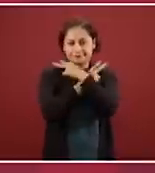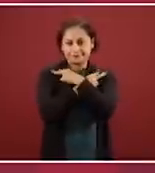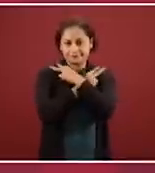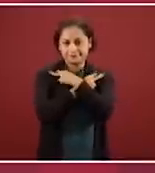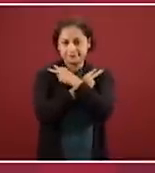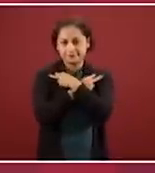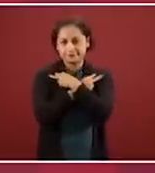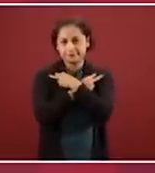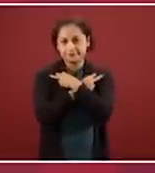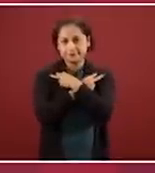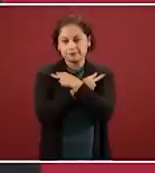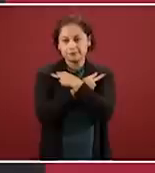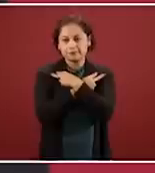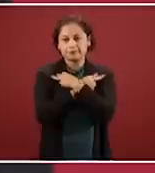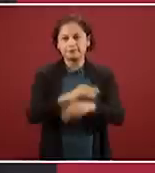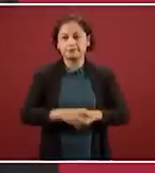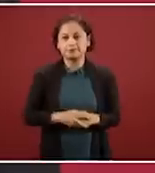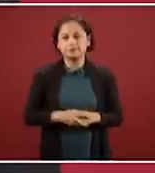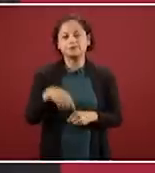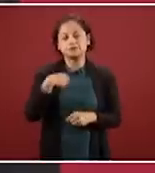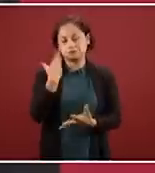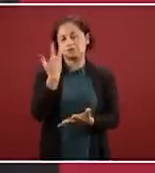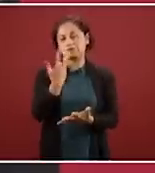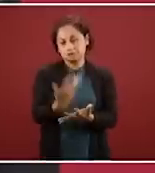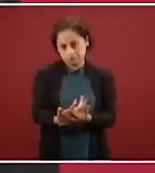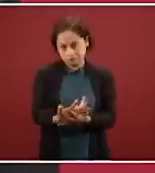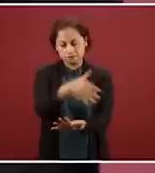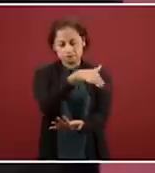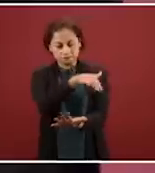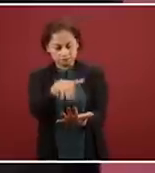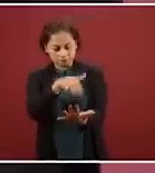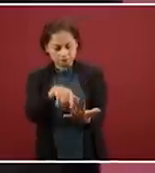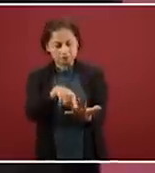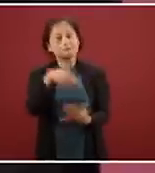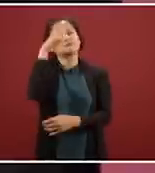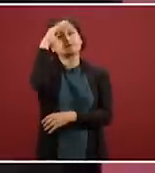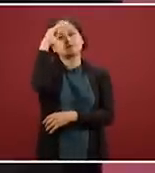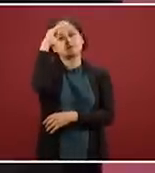me dediqué a descansar, a leer y a pensar.